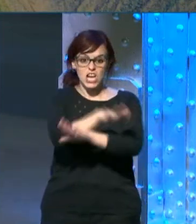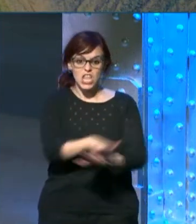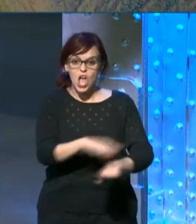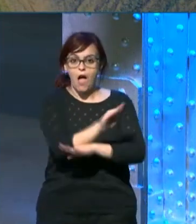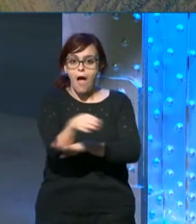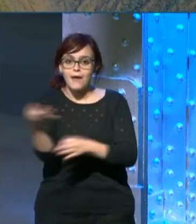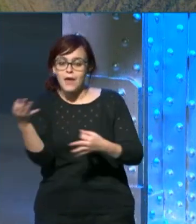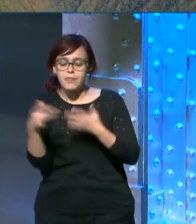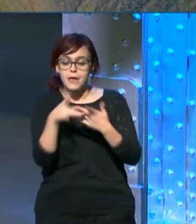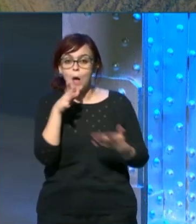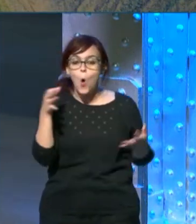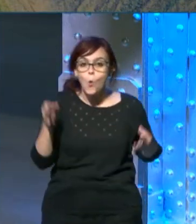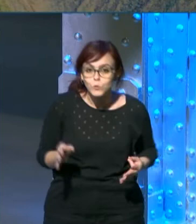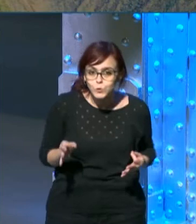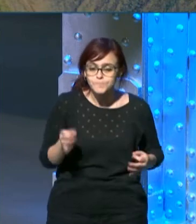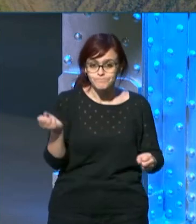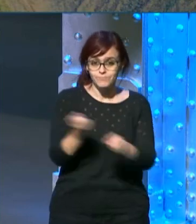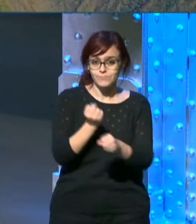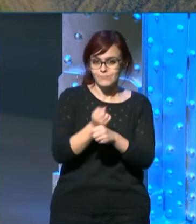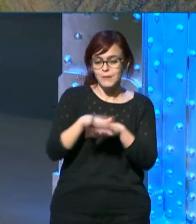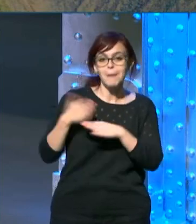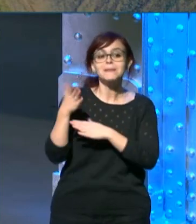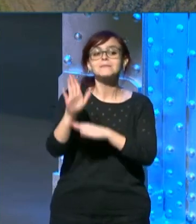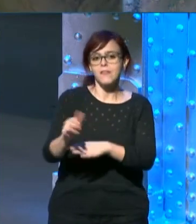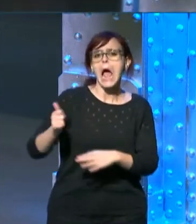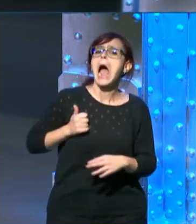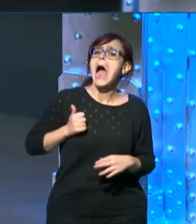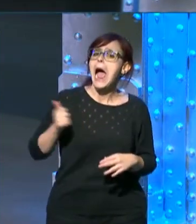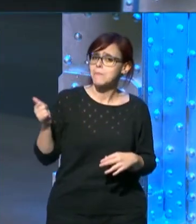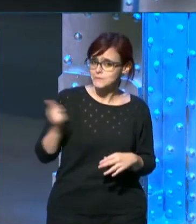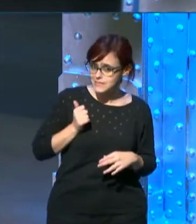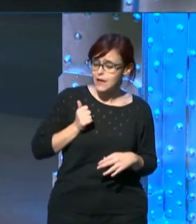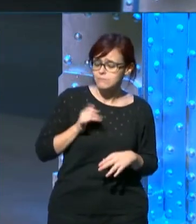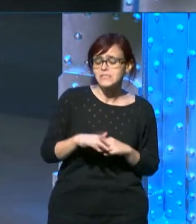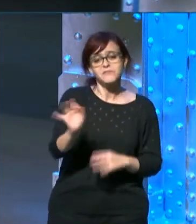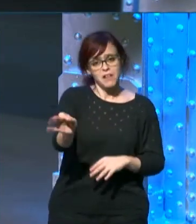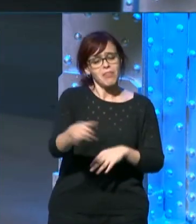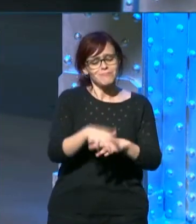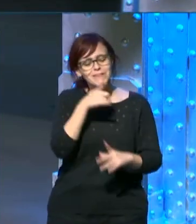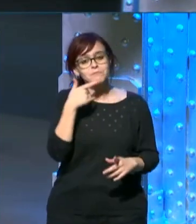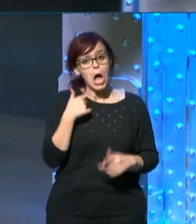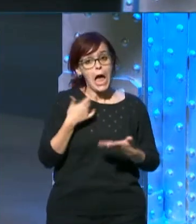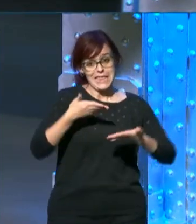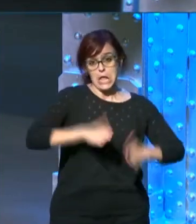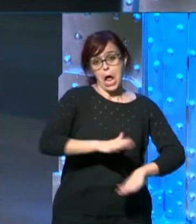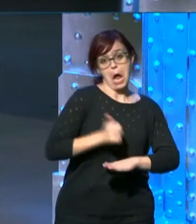le ha puesto a hacer parte de su trabajo para la presentación? Esa parte es verdad, ¿vale? Pero también he utilizado